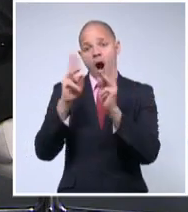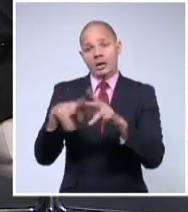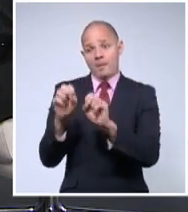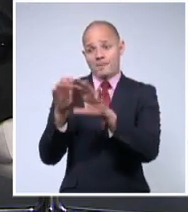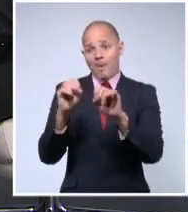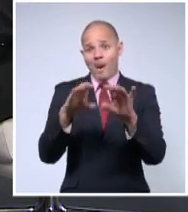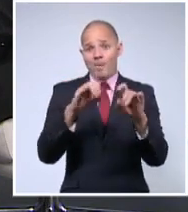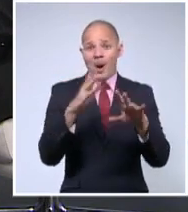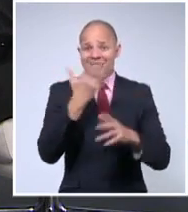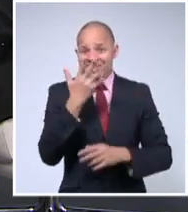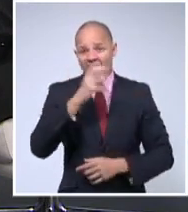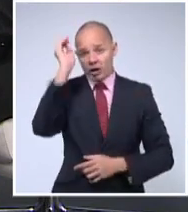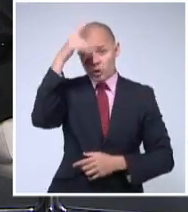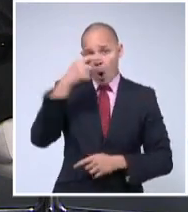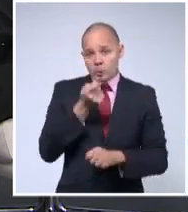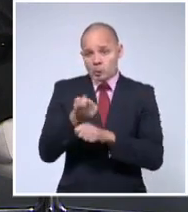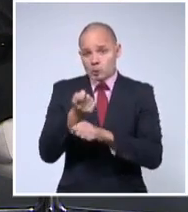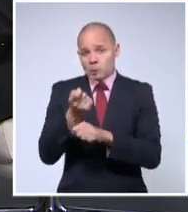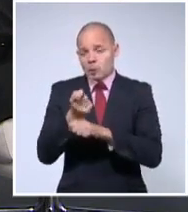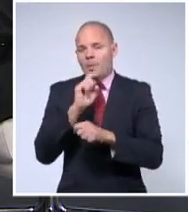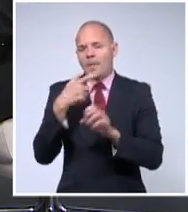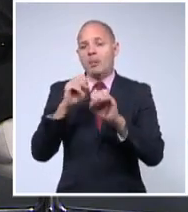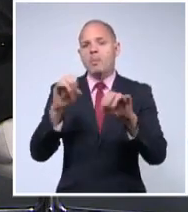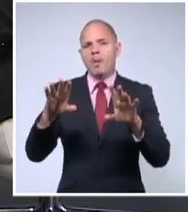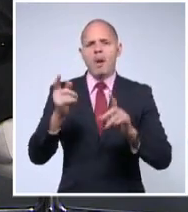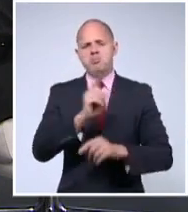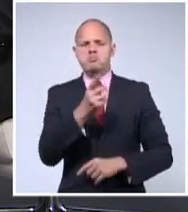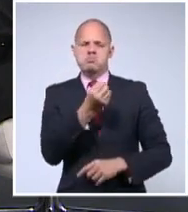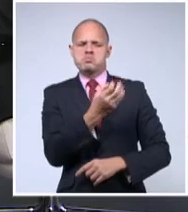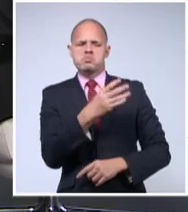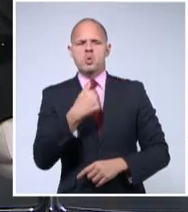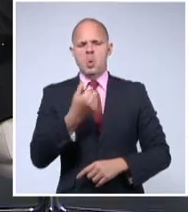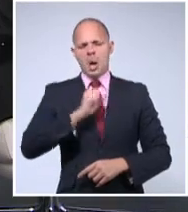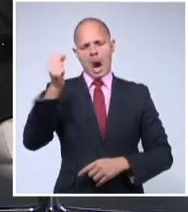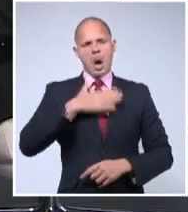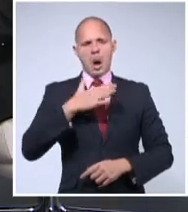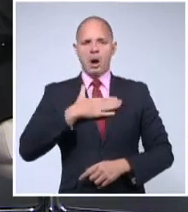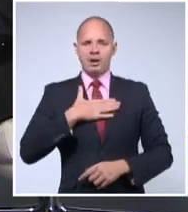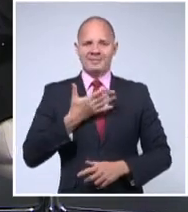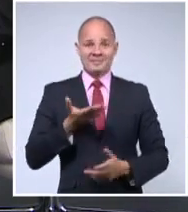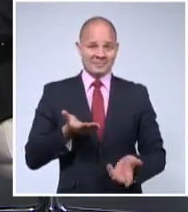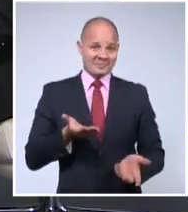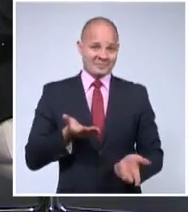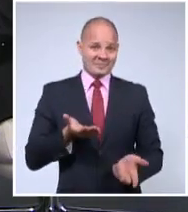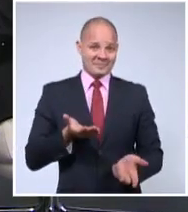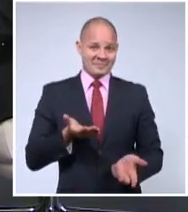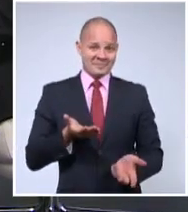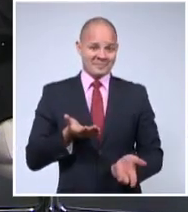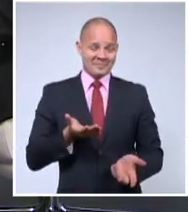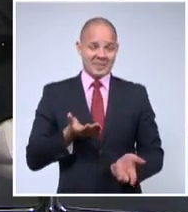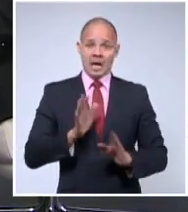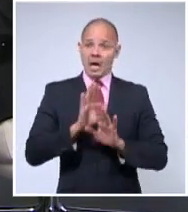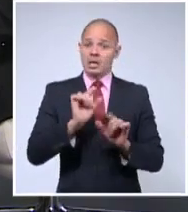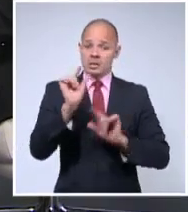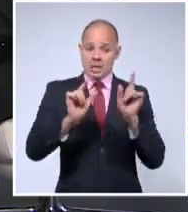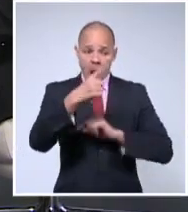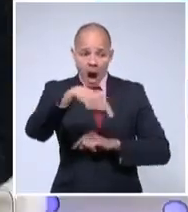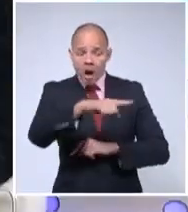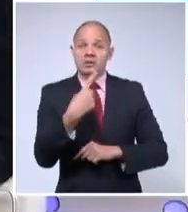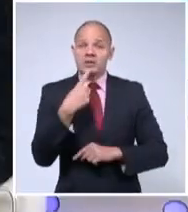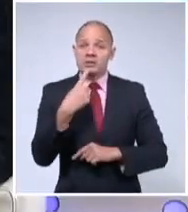de los Estados Unidos, estas elecciones, como han dicho ellos, han sido las más limpias en el mundo, fueron totalmente legítimas, y los resultados